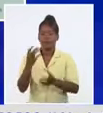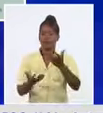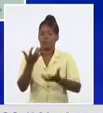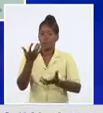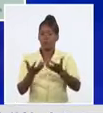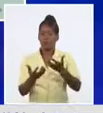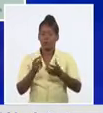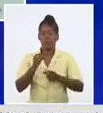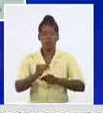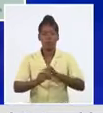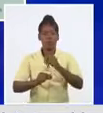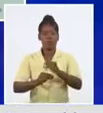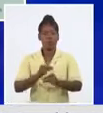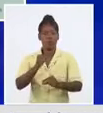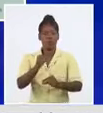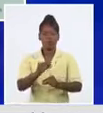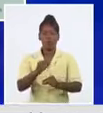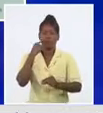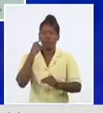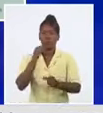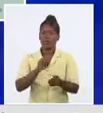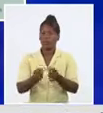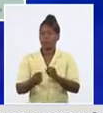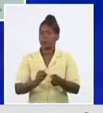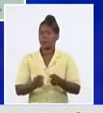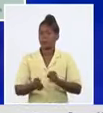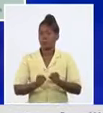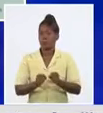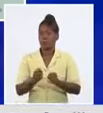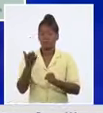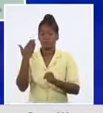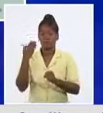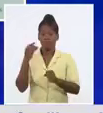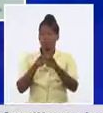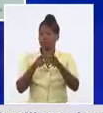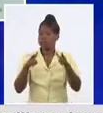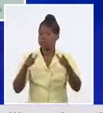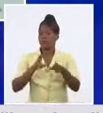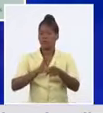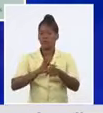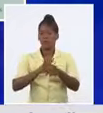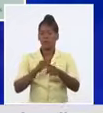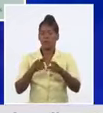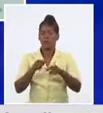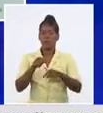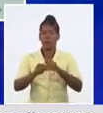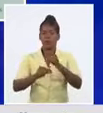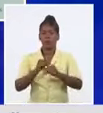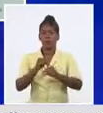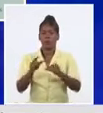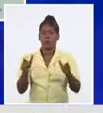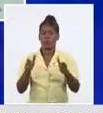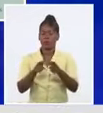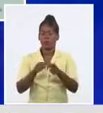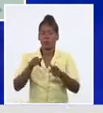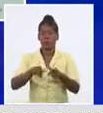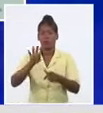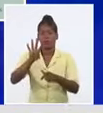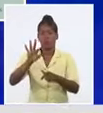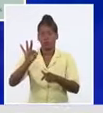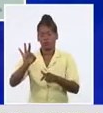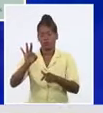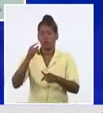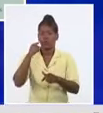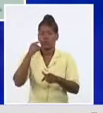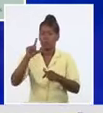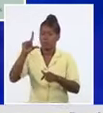desciende muchísimo su estadística, llegó a ser el epicentro de la pandemia, 48 casos autóctonos, 7 casos menos en